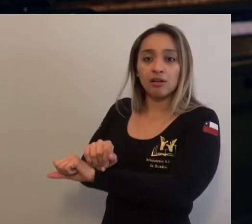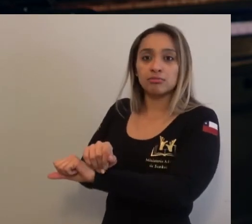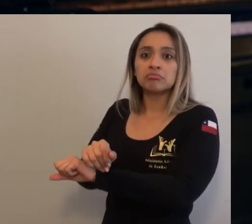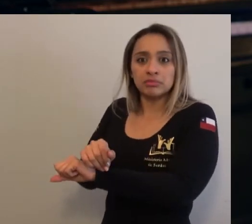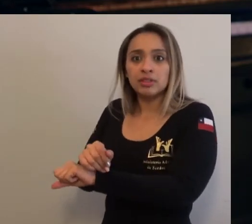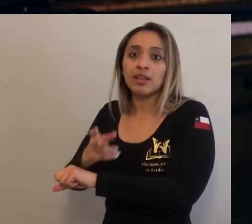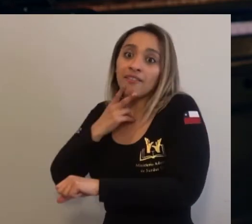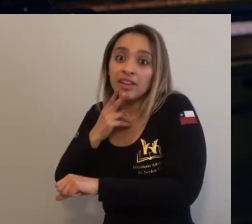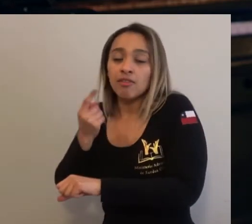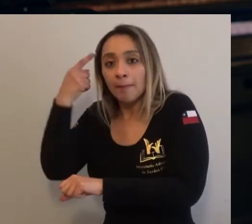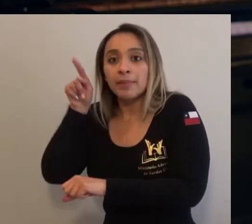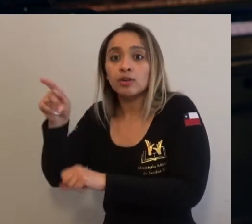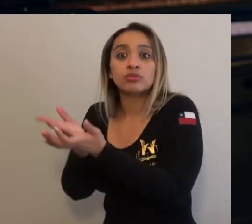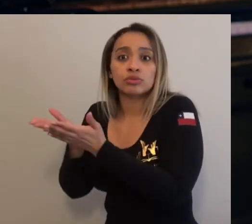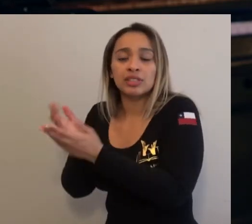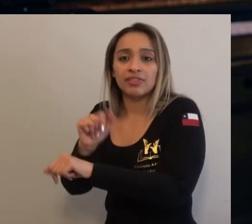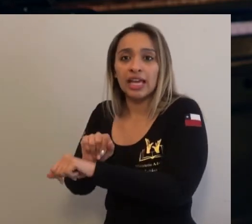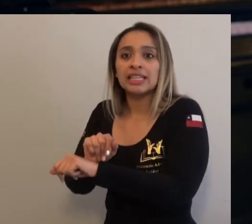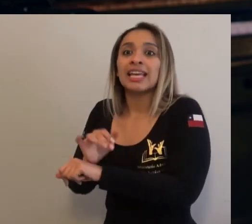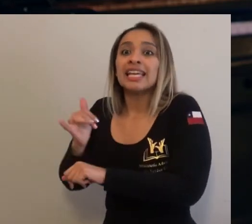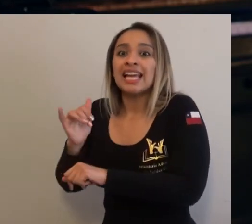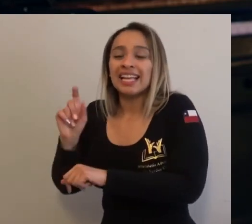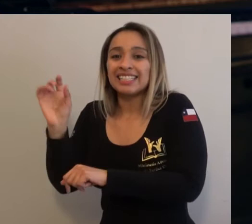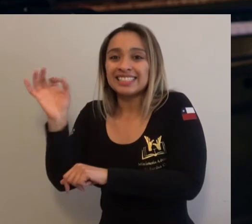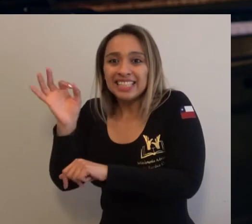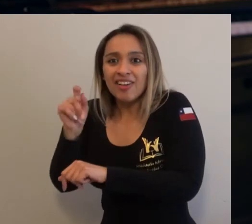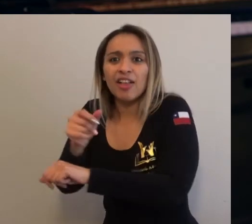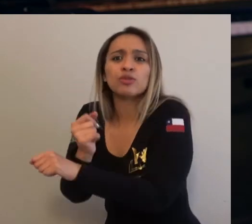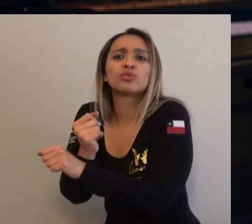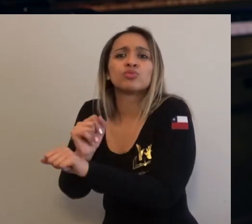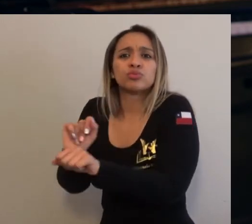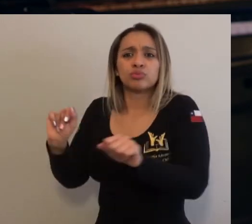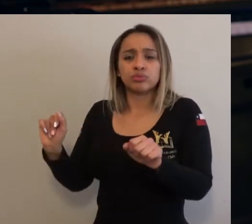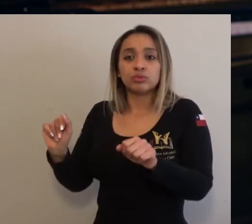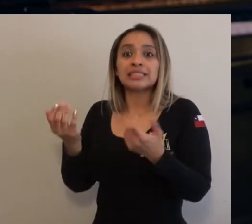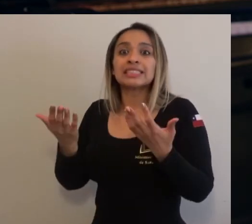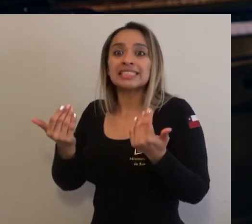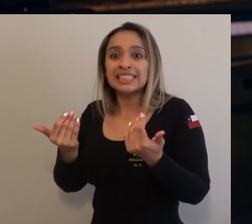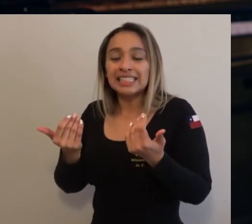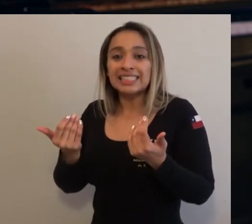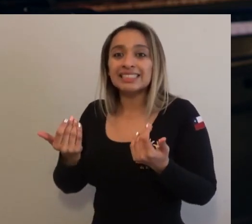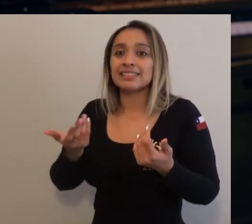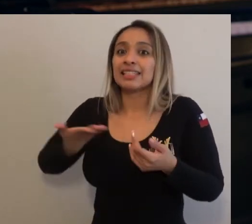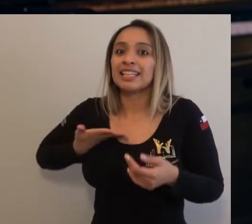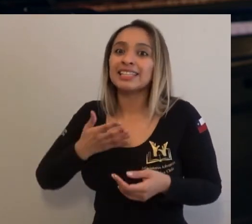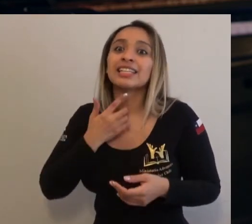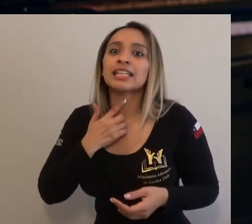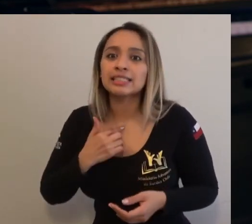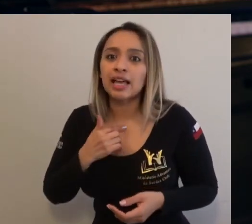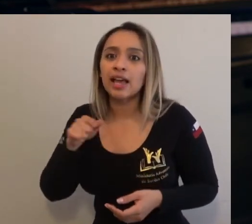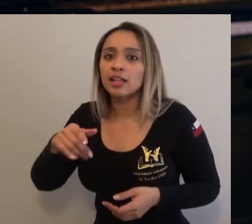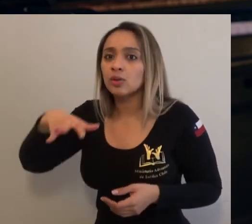que es un ser vivo, está atado y es en el día de reposo, y ese animal tiene sed y quiere beber